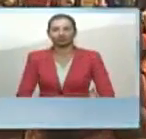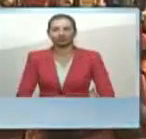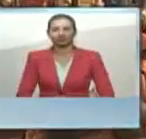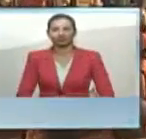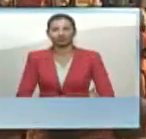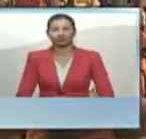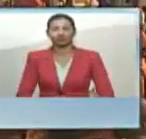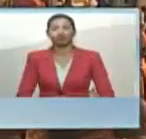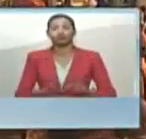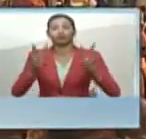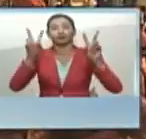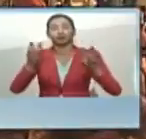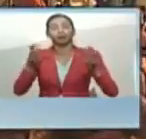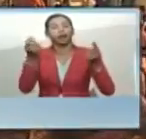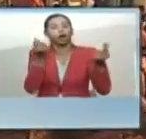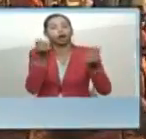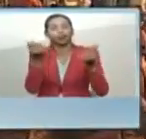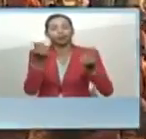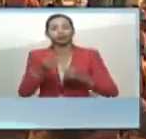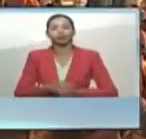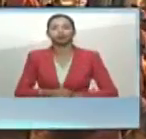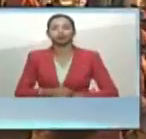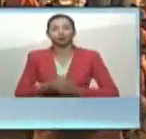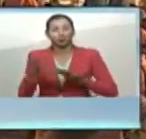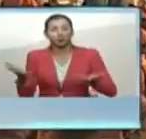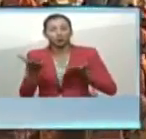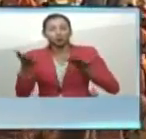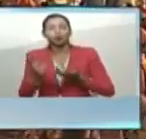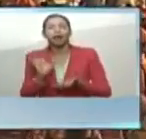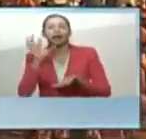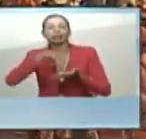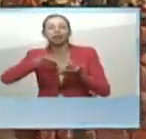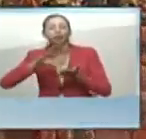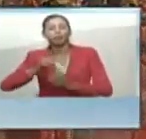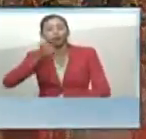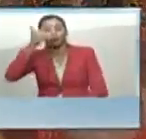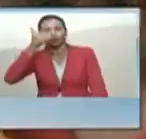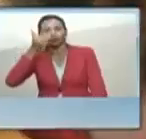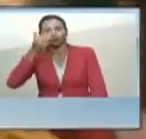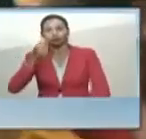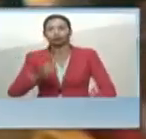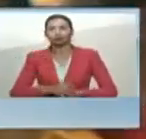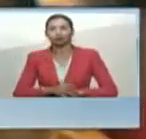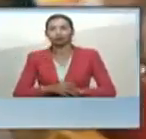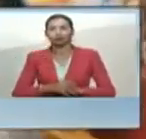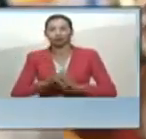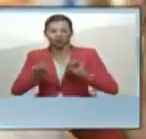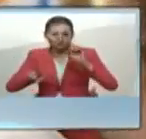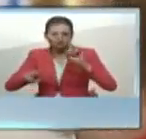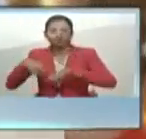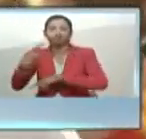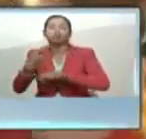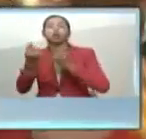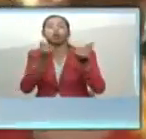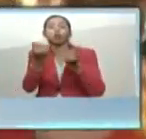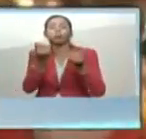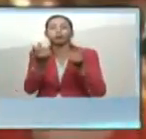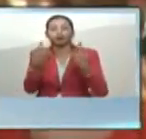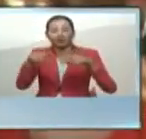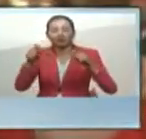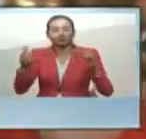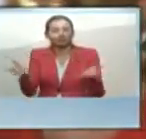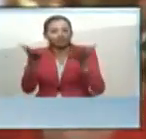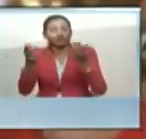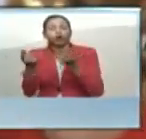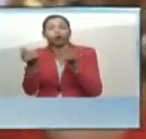En lo económico, el reimpulso del Estado Mayor en la contraofensiva económica. Nosotros desde las